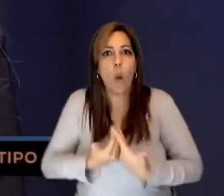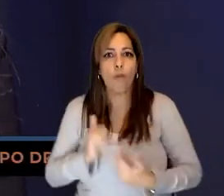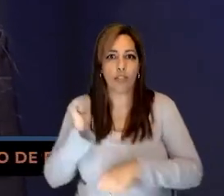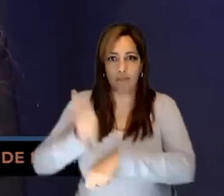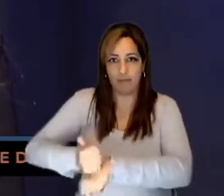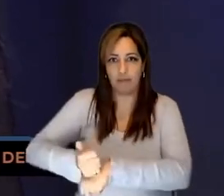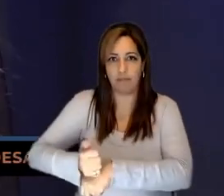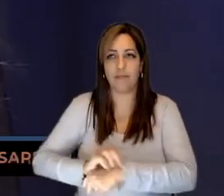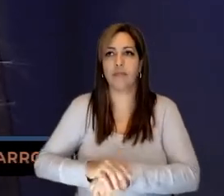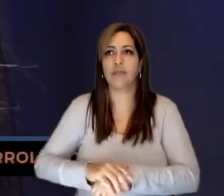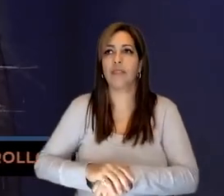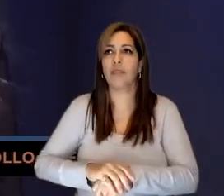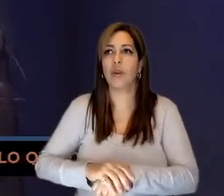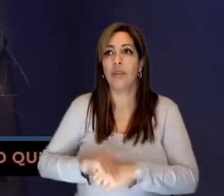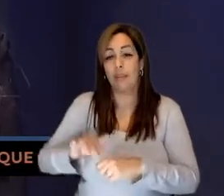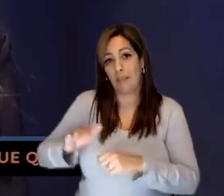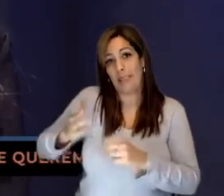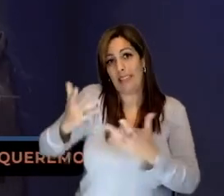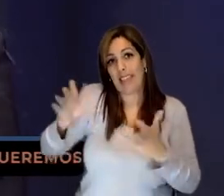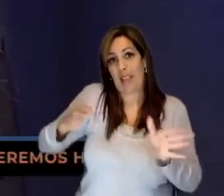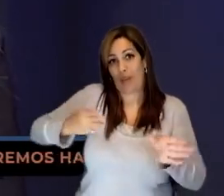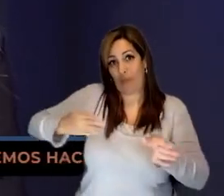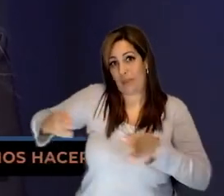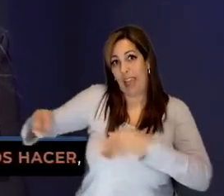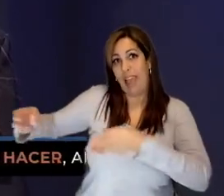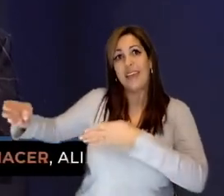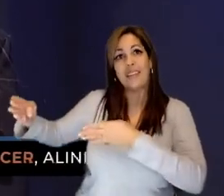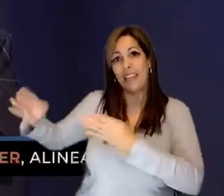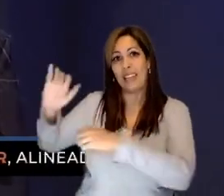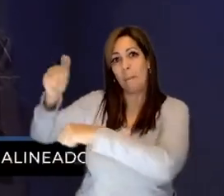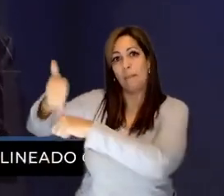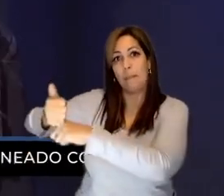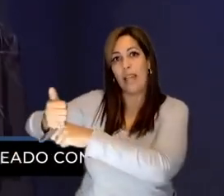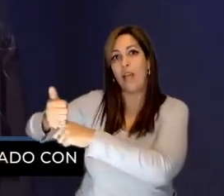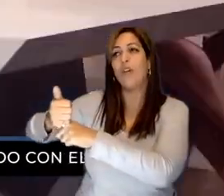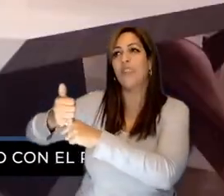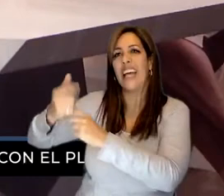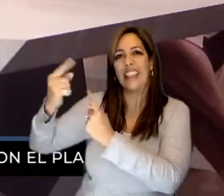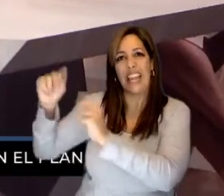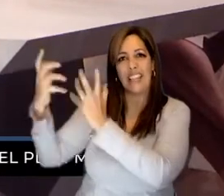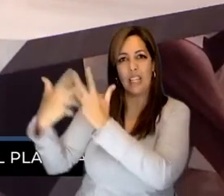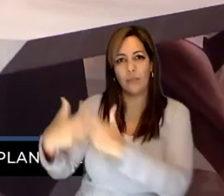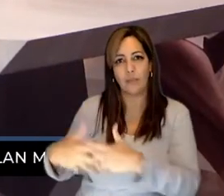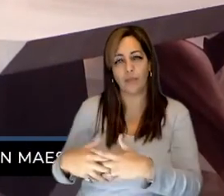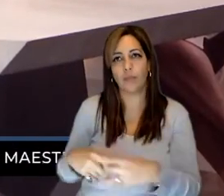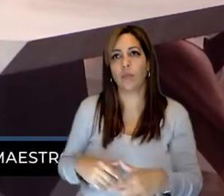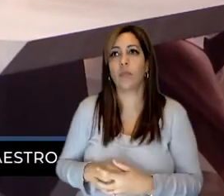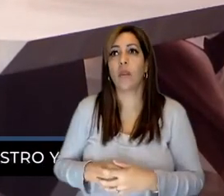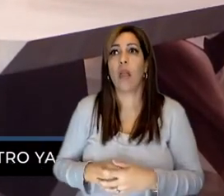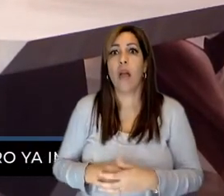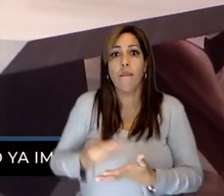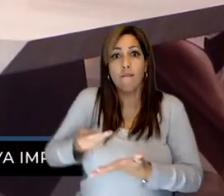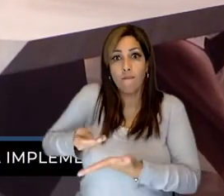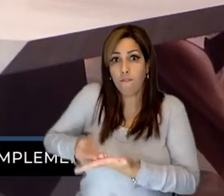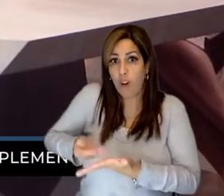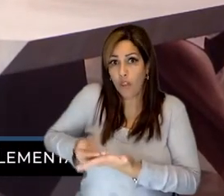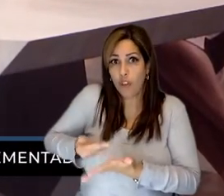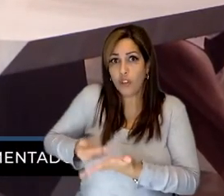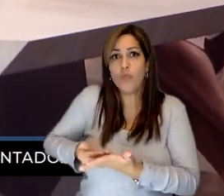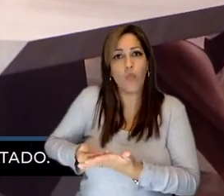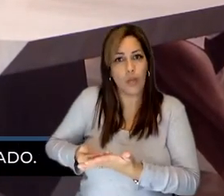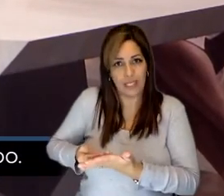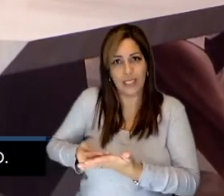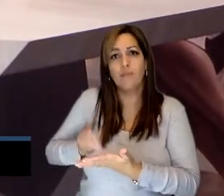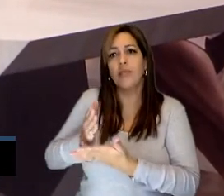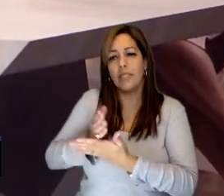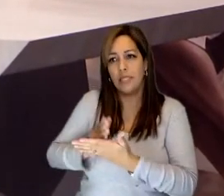hacer. Okay. Todo esto alineado, ¿verdad?, con el plan maestro que ya está implementado. En cuestión de fondos, tenemos una combinación